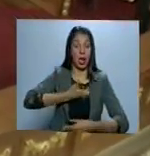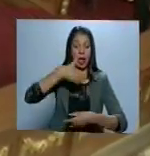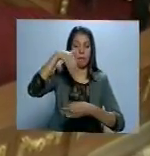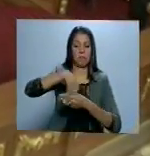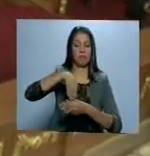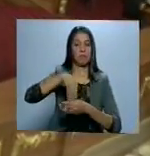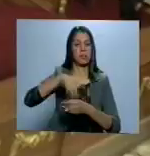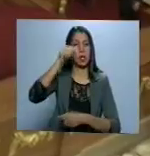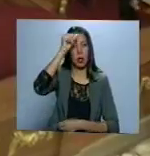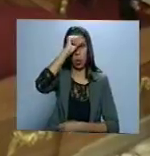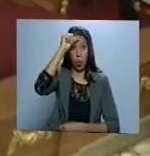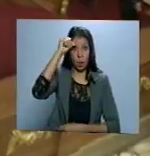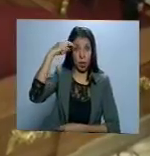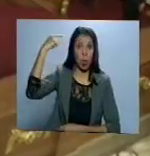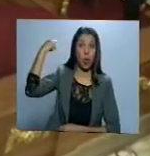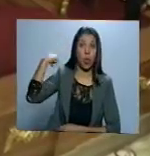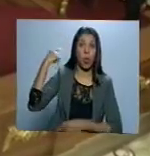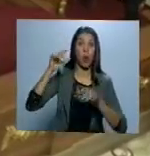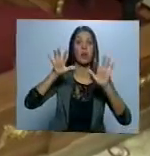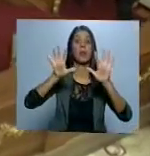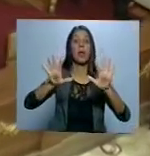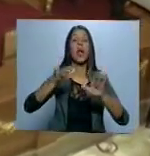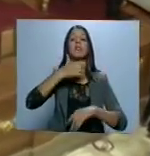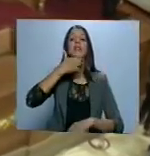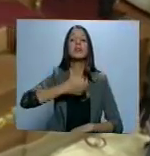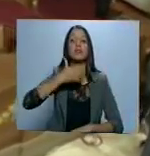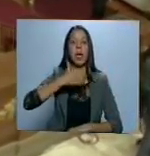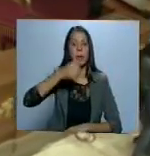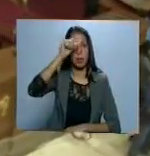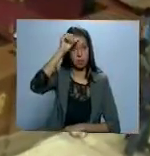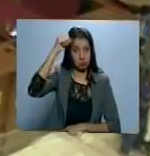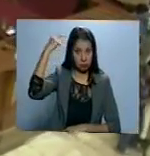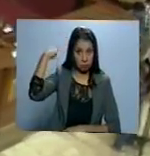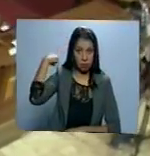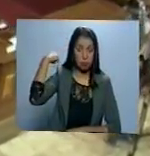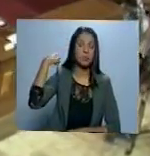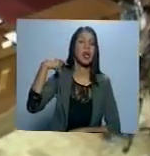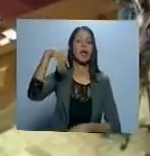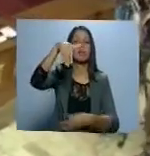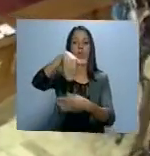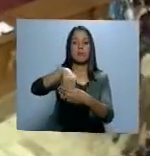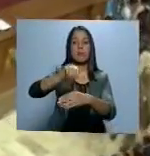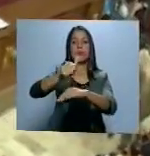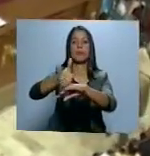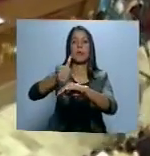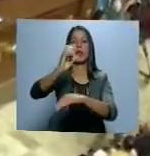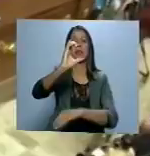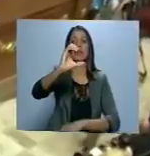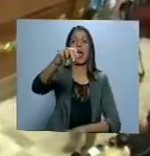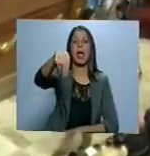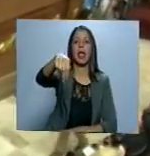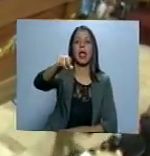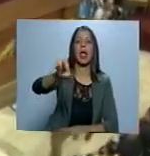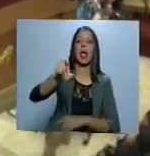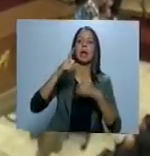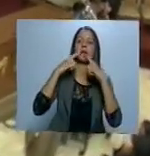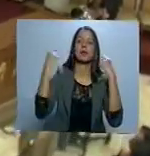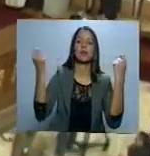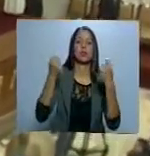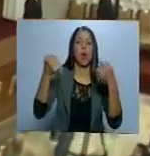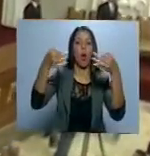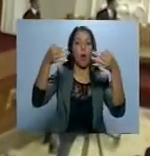desarrollaron este domingo 10 de diciembre. El Consejo Nacional Electoral informó en su primer boletín oficial